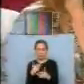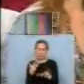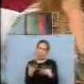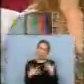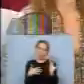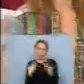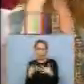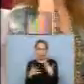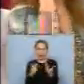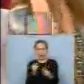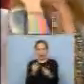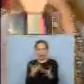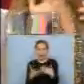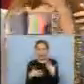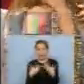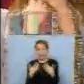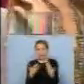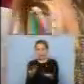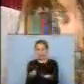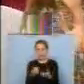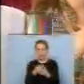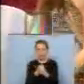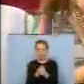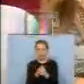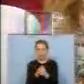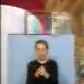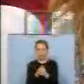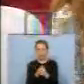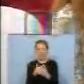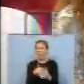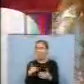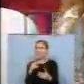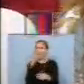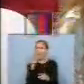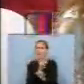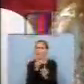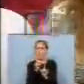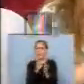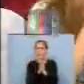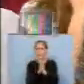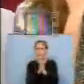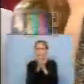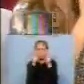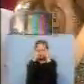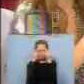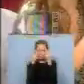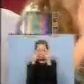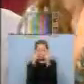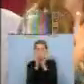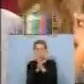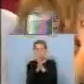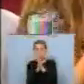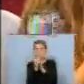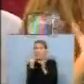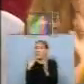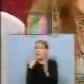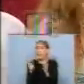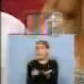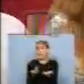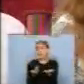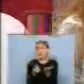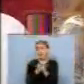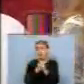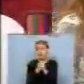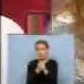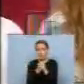pero me da. Dale, me da, ¿lo hago o no lo hago? Sí, hacelo. Ay, ahí está, mi mamá, no mires. Para el cunchi de Guernica. Cierro los ojos, ¿eh? Con una hija, no, te parece. No, no,